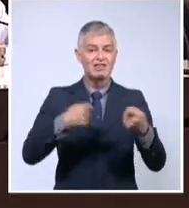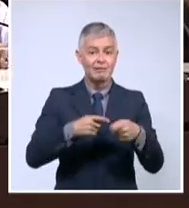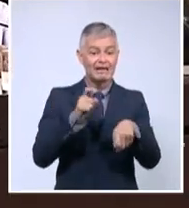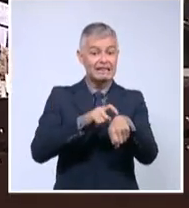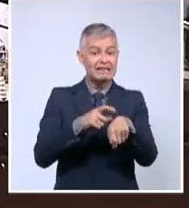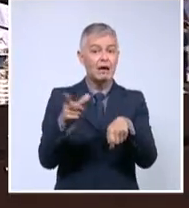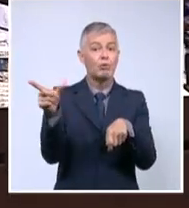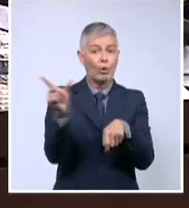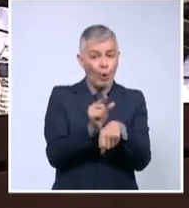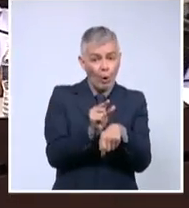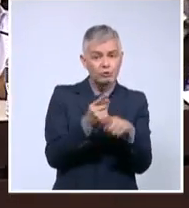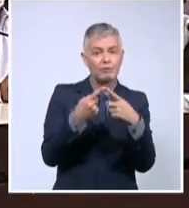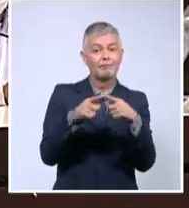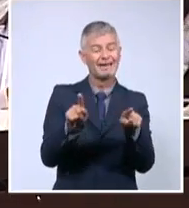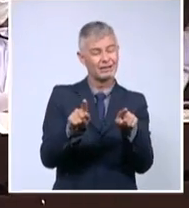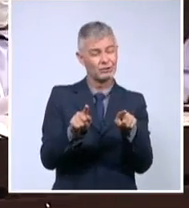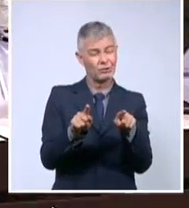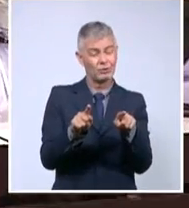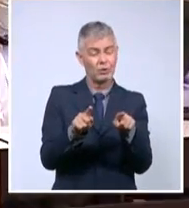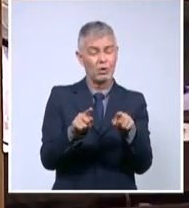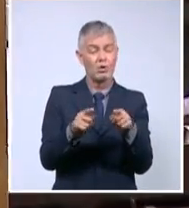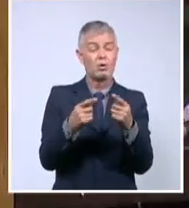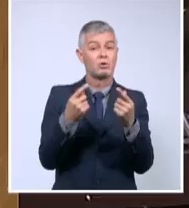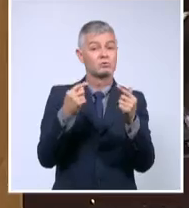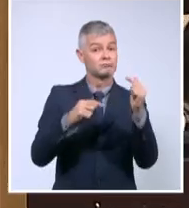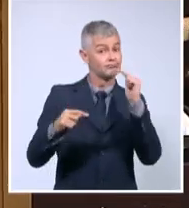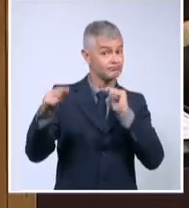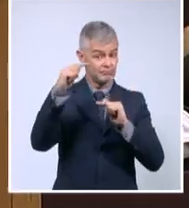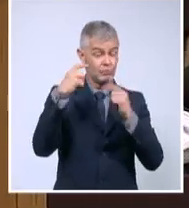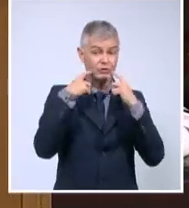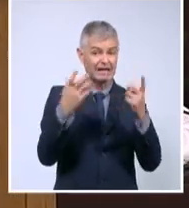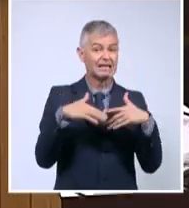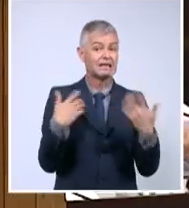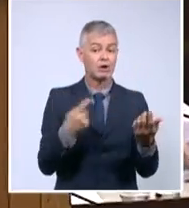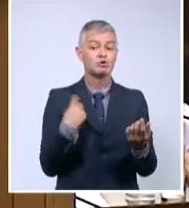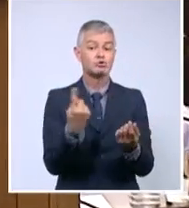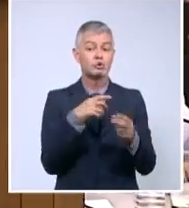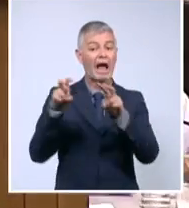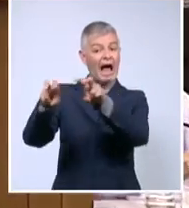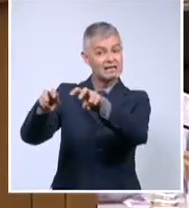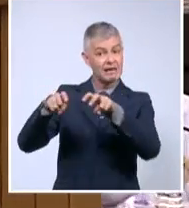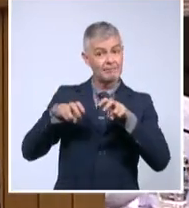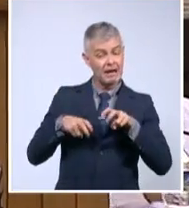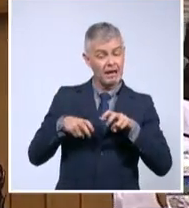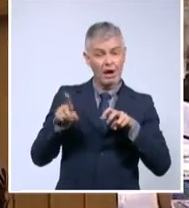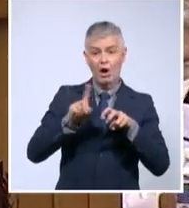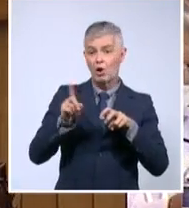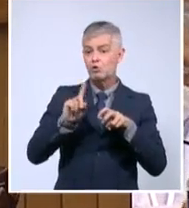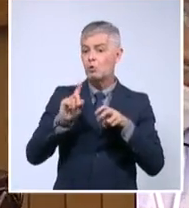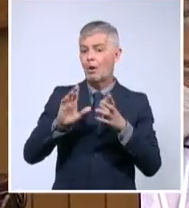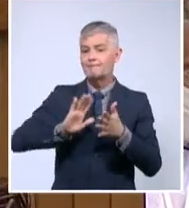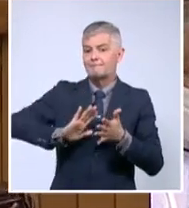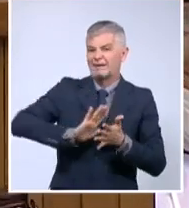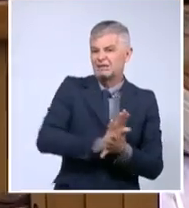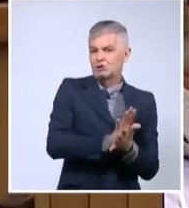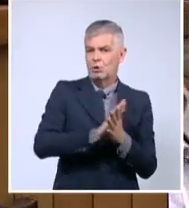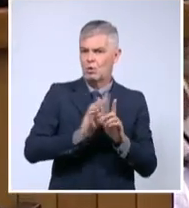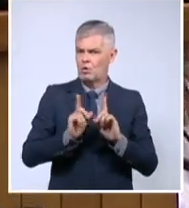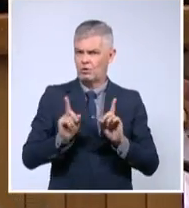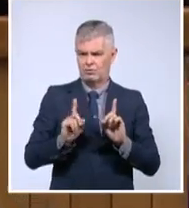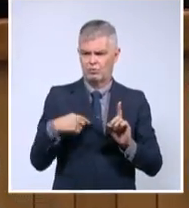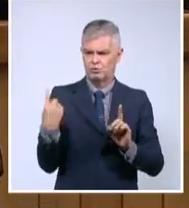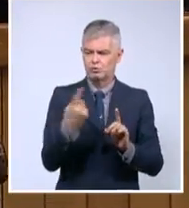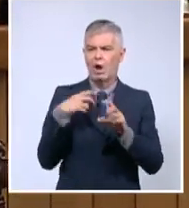siempre en primer lugar bajo la premisa de que somos una asamblea libre de las presiones de lobistas. Somos la